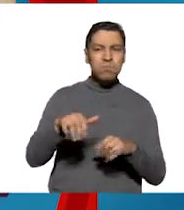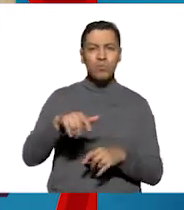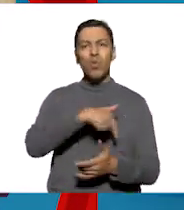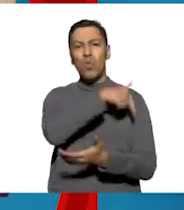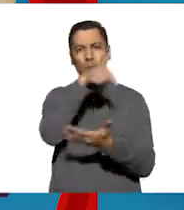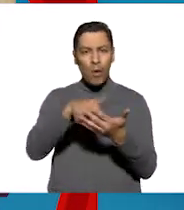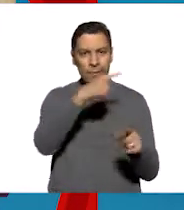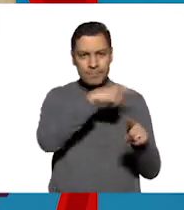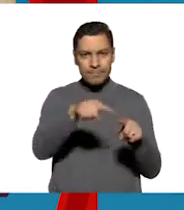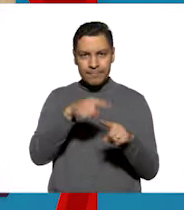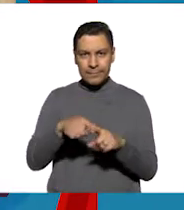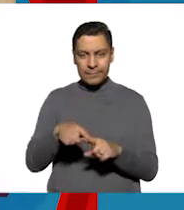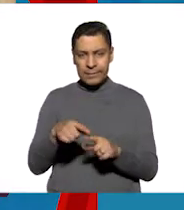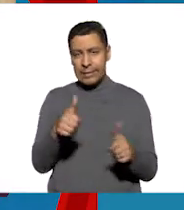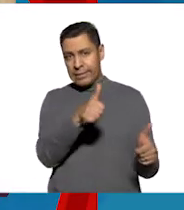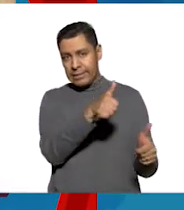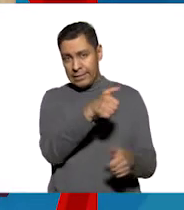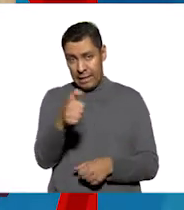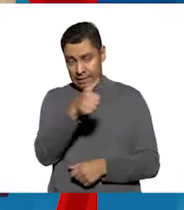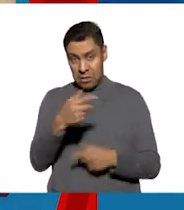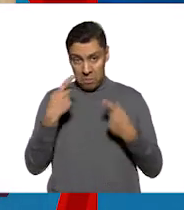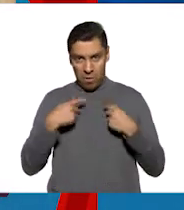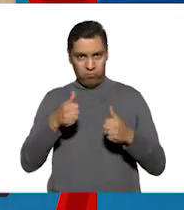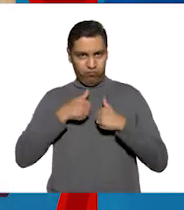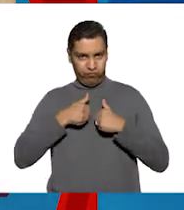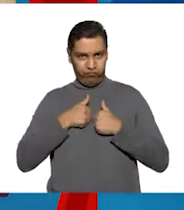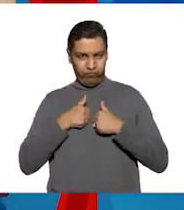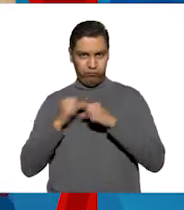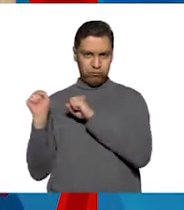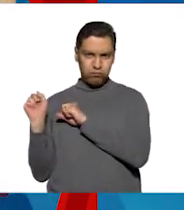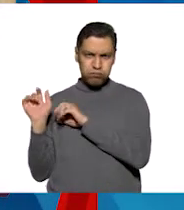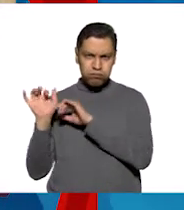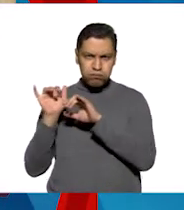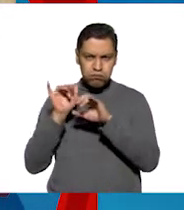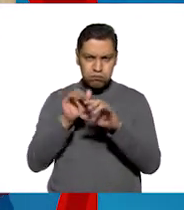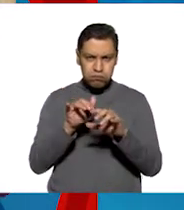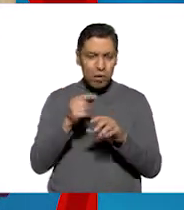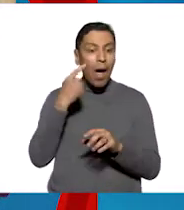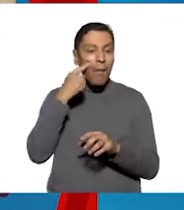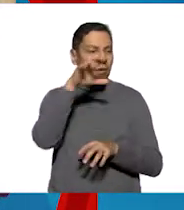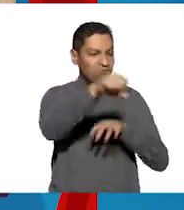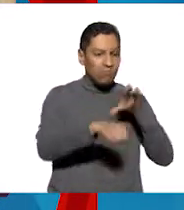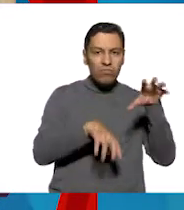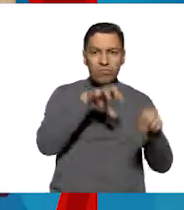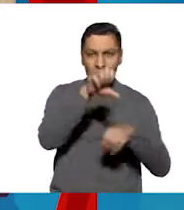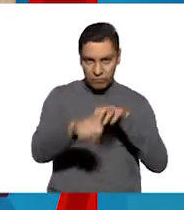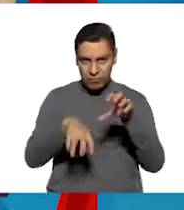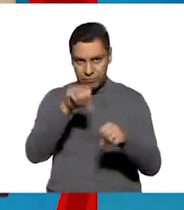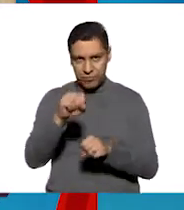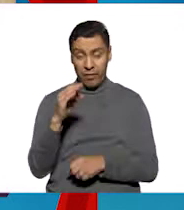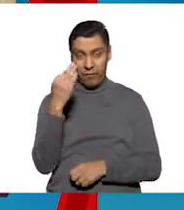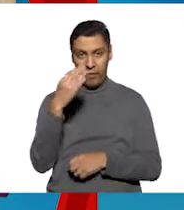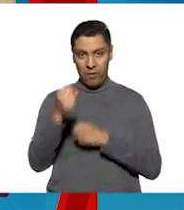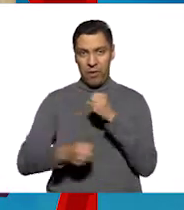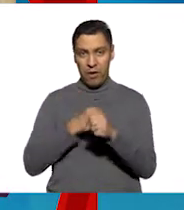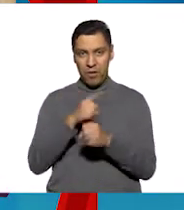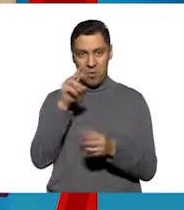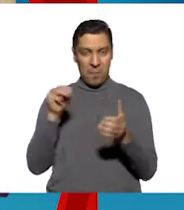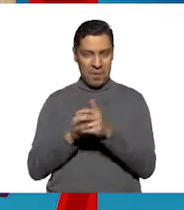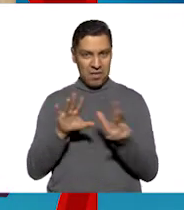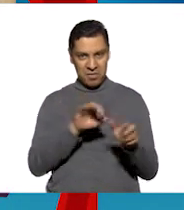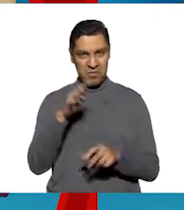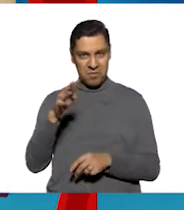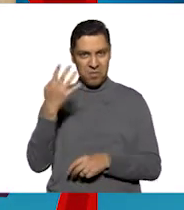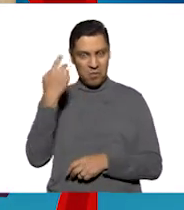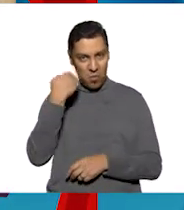soldados decidieron ir con él, con la intención de obtener botín de guerra. En febrero de 1519 salieron de